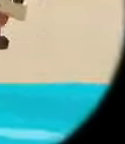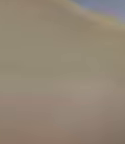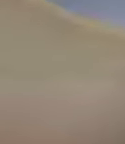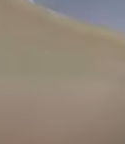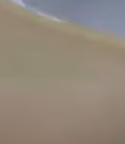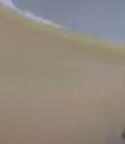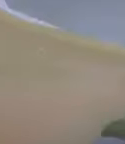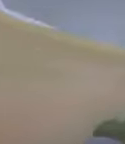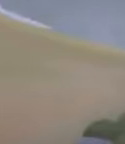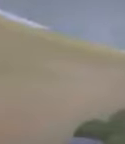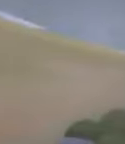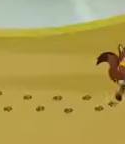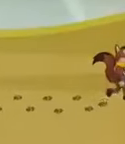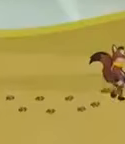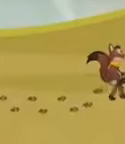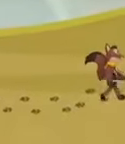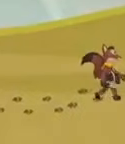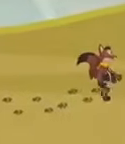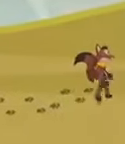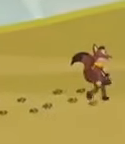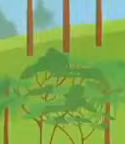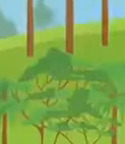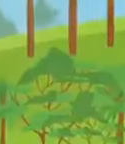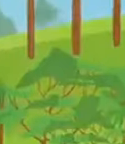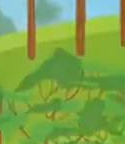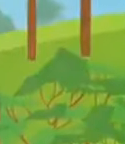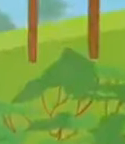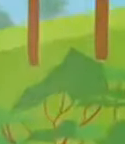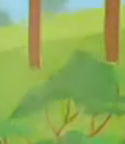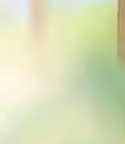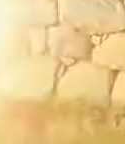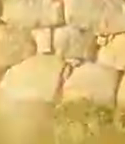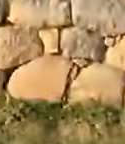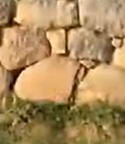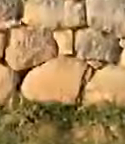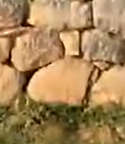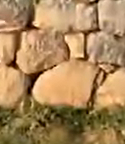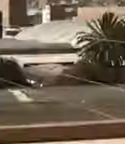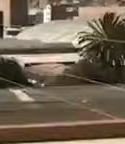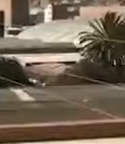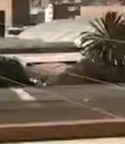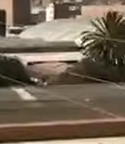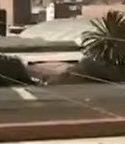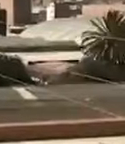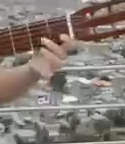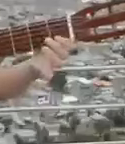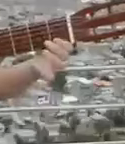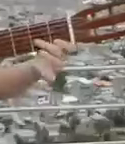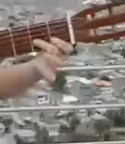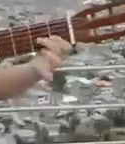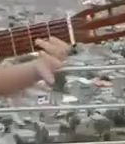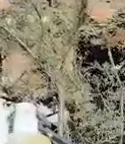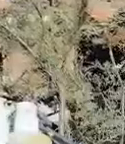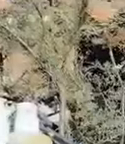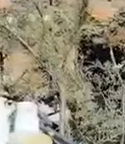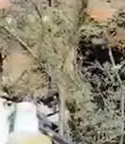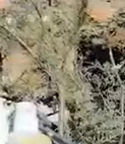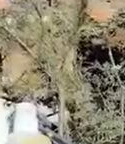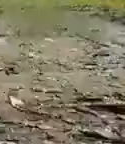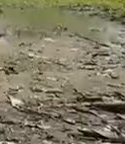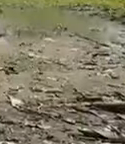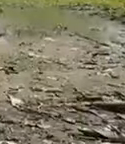Chicos IP contrató al zorrito explorador más original de todos. Acompáñalo a descubrir nuestras raíces, viajando a lo